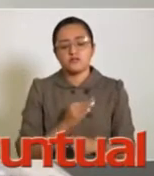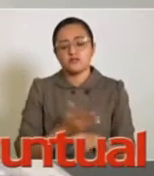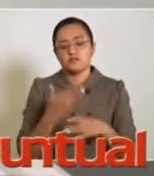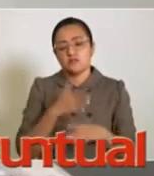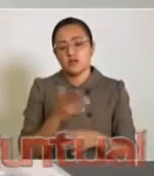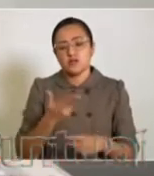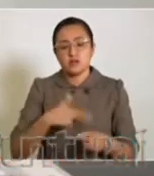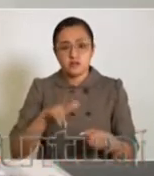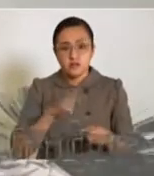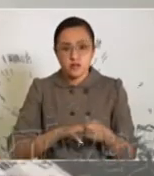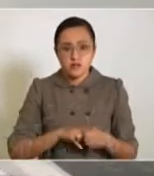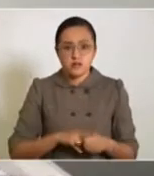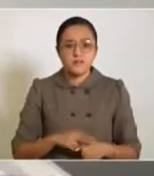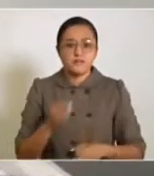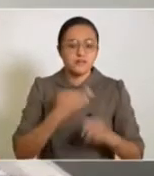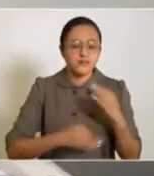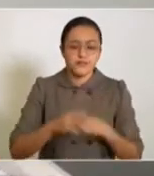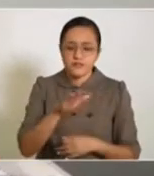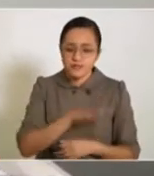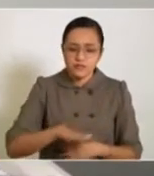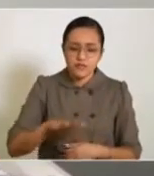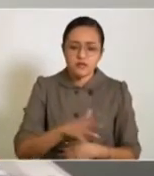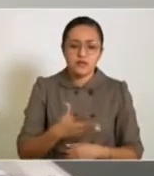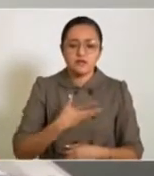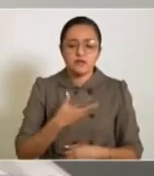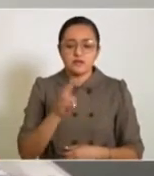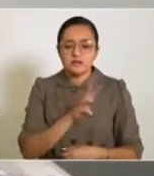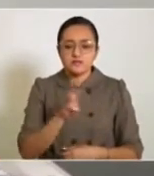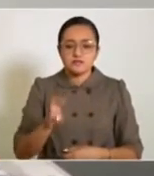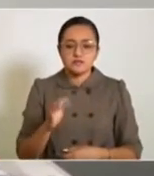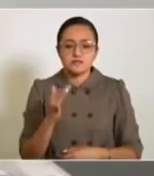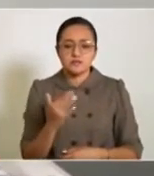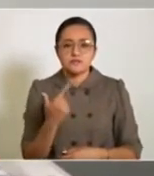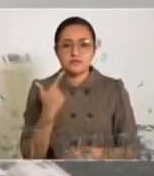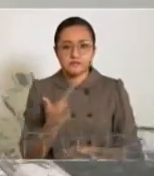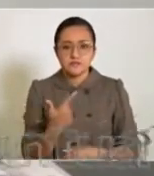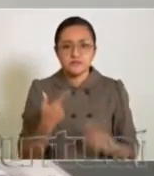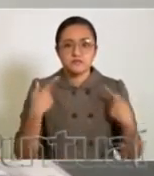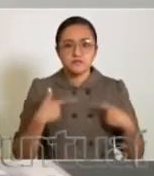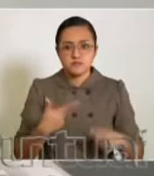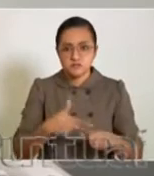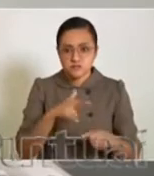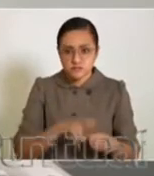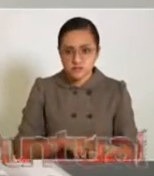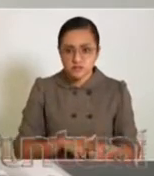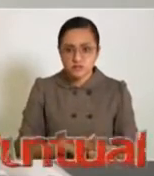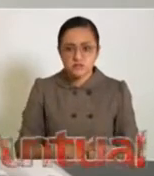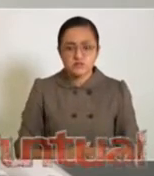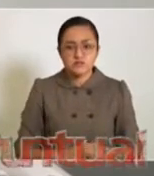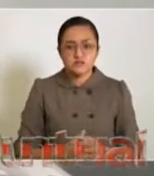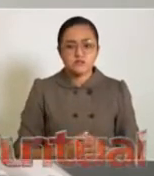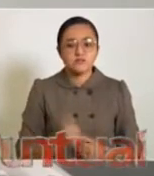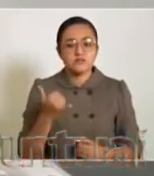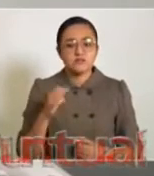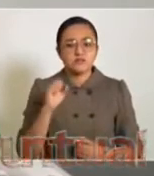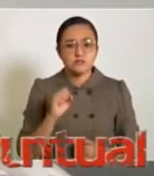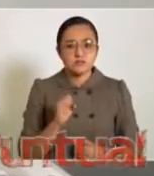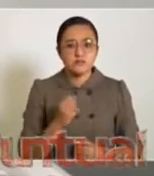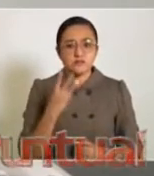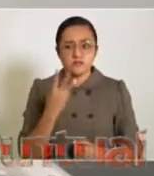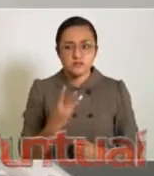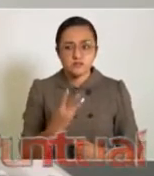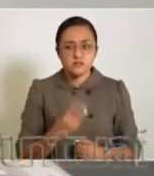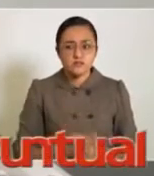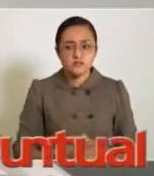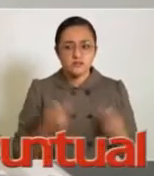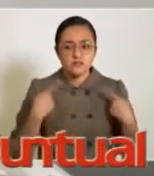la hospitalización, en todo el sector tenemos 357 pacientes hospitalizados y